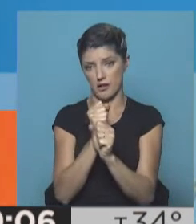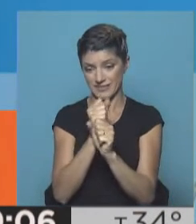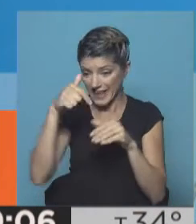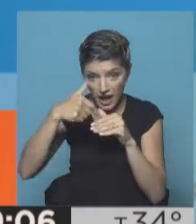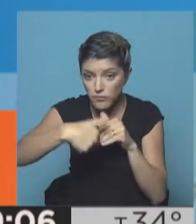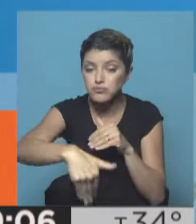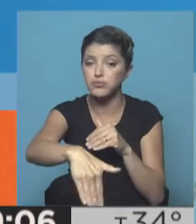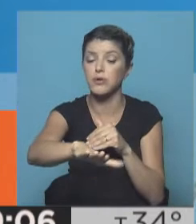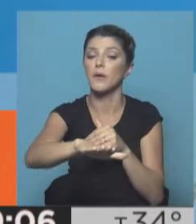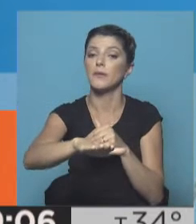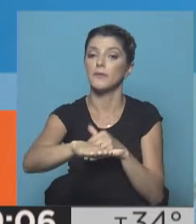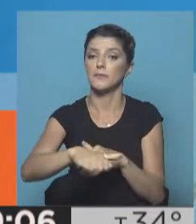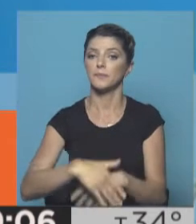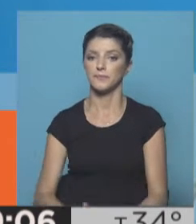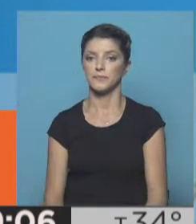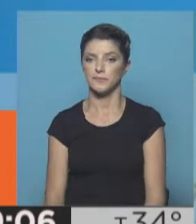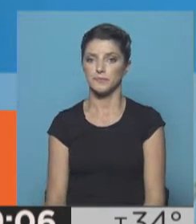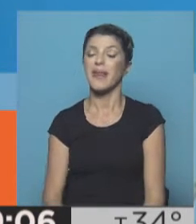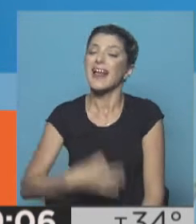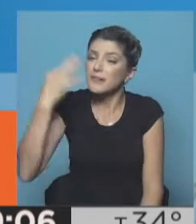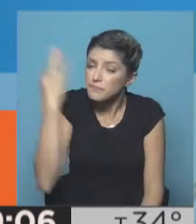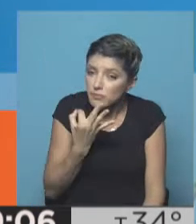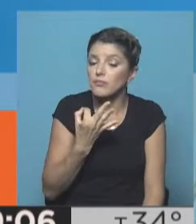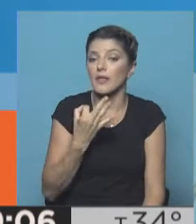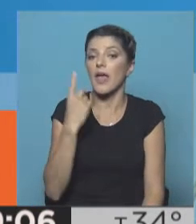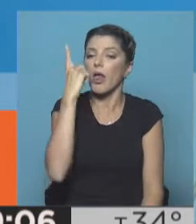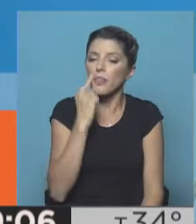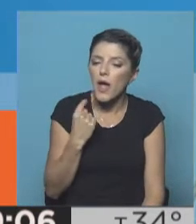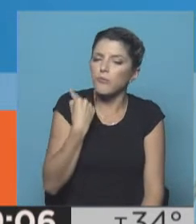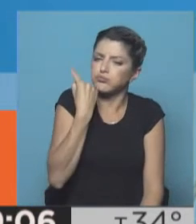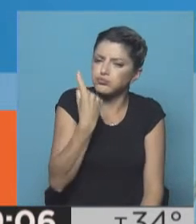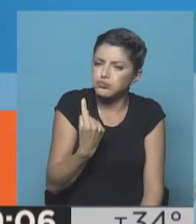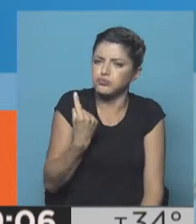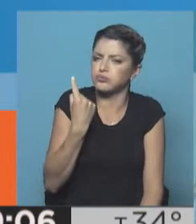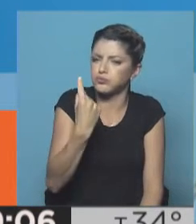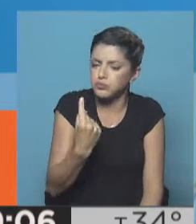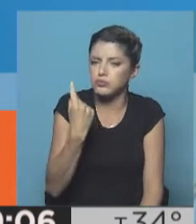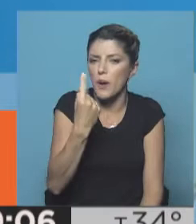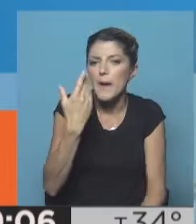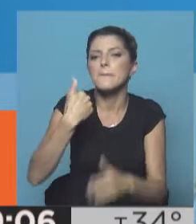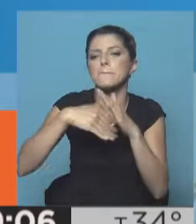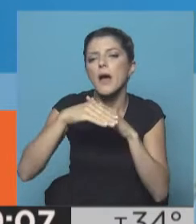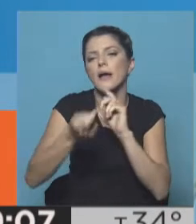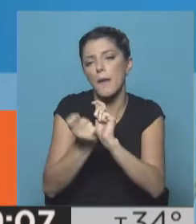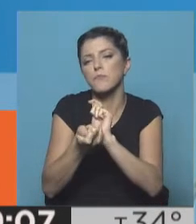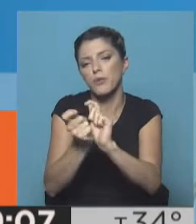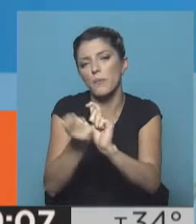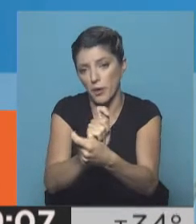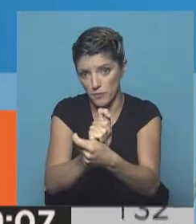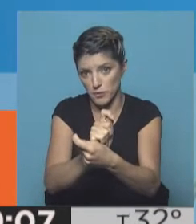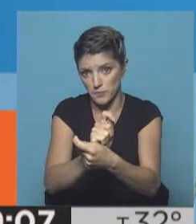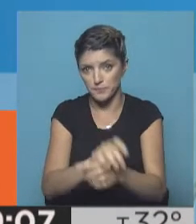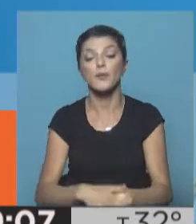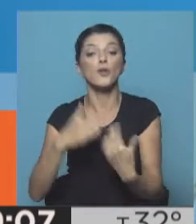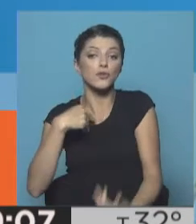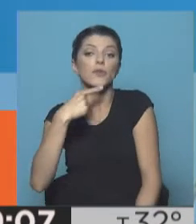más para que realmente cada día podamos reparar más y más situaciones. Es lo que nosotros